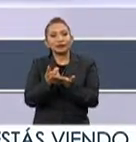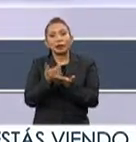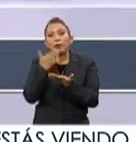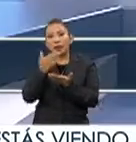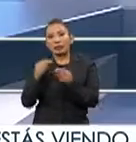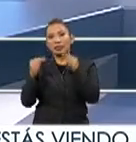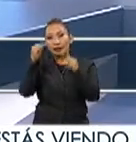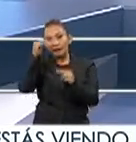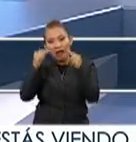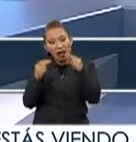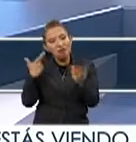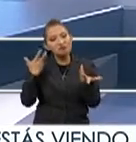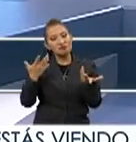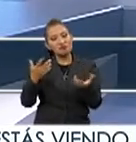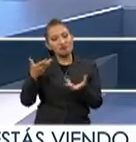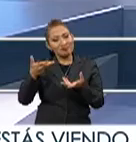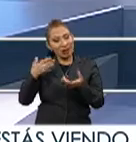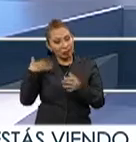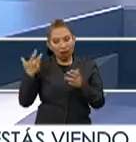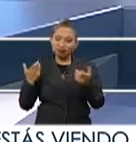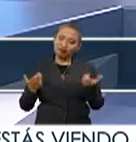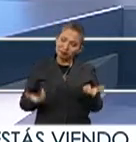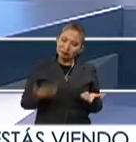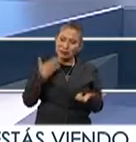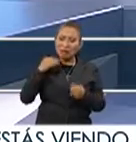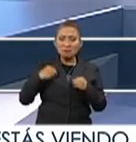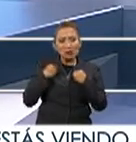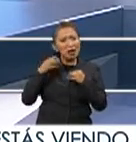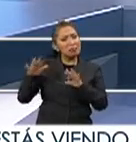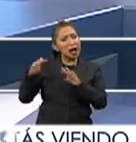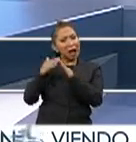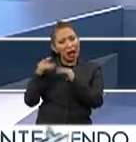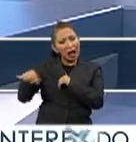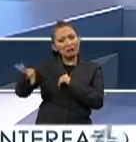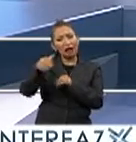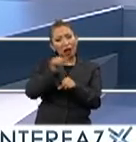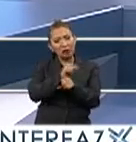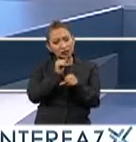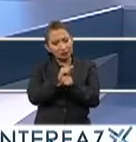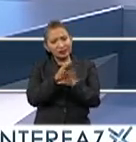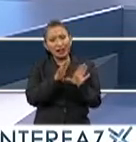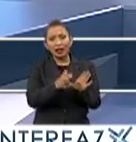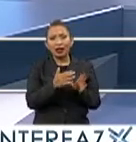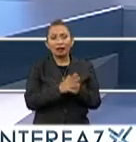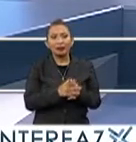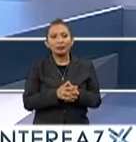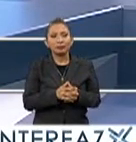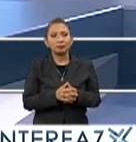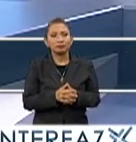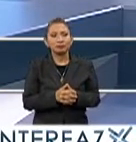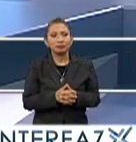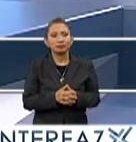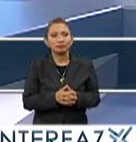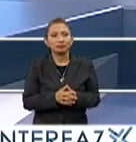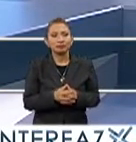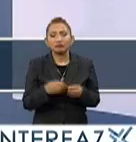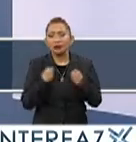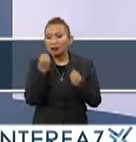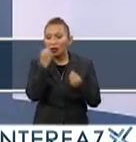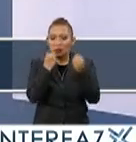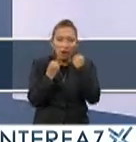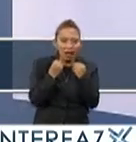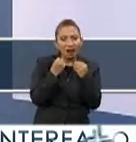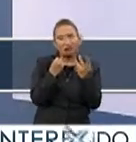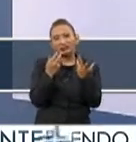buen nivel de vida, tener la posibilidad de no solo lo básico del ser humano, que es vivir,